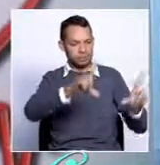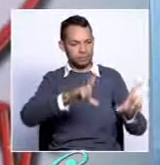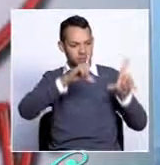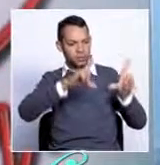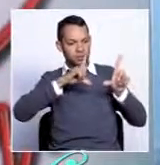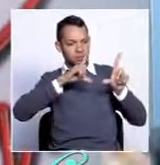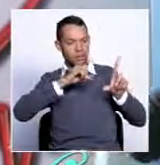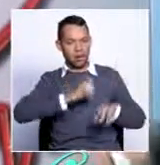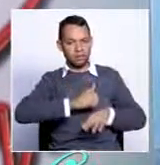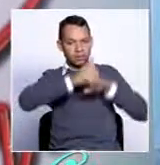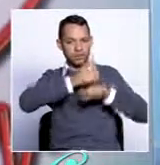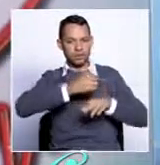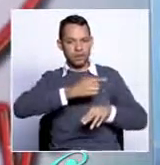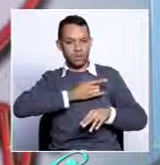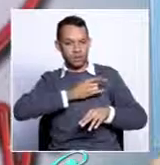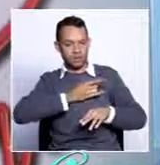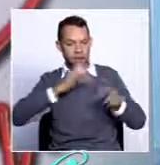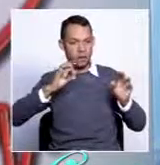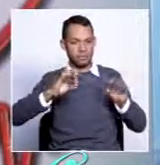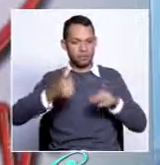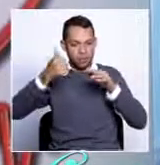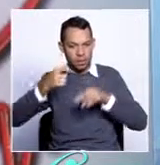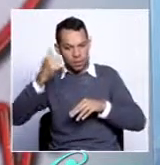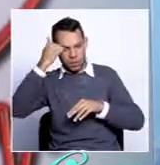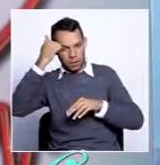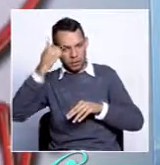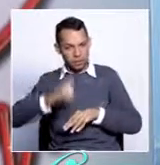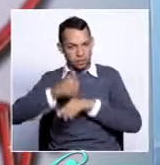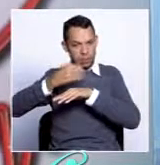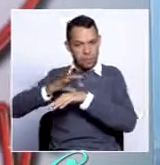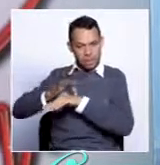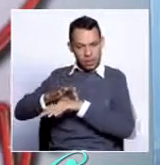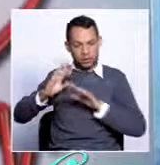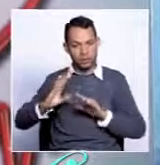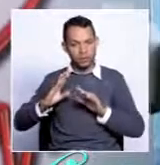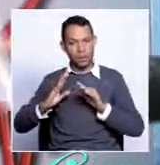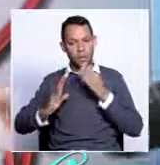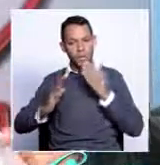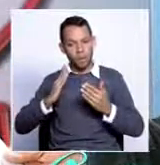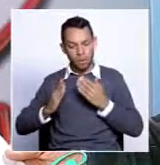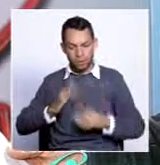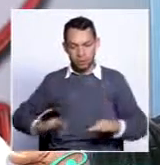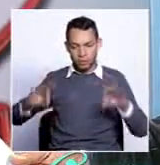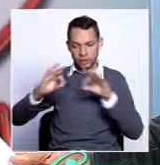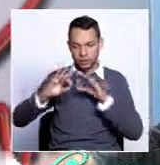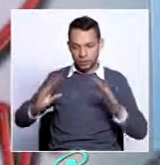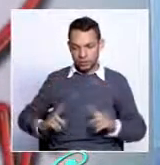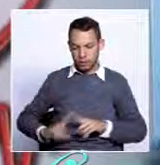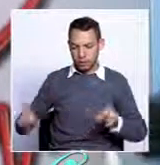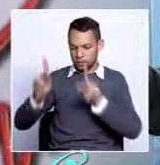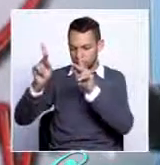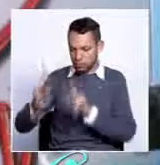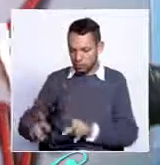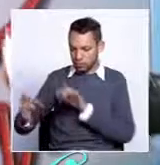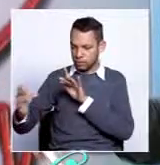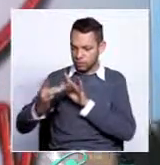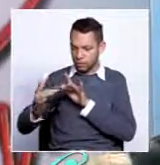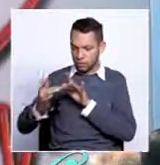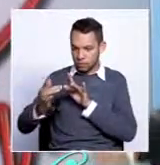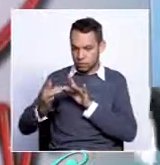rector el gran profesor el gran médico como nos diferenciamos y he visto a esos